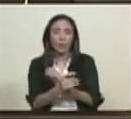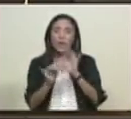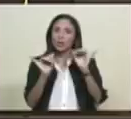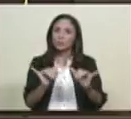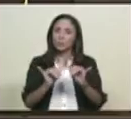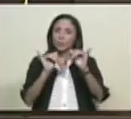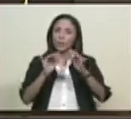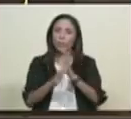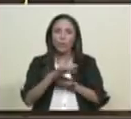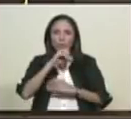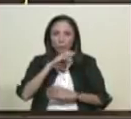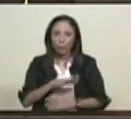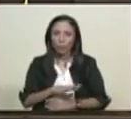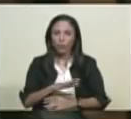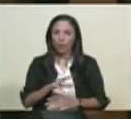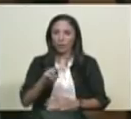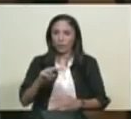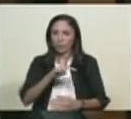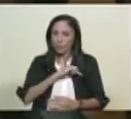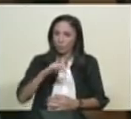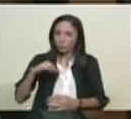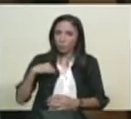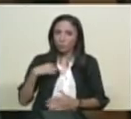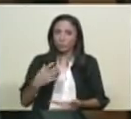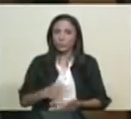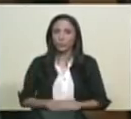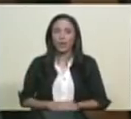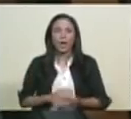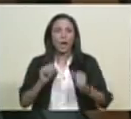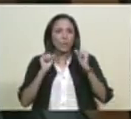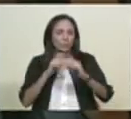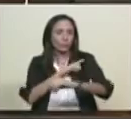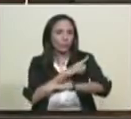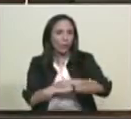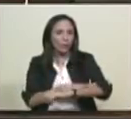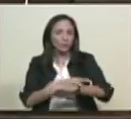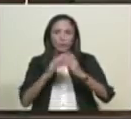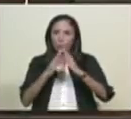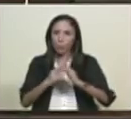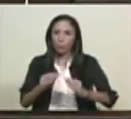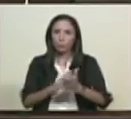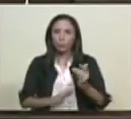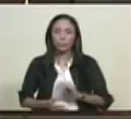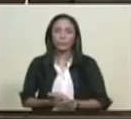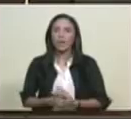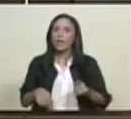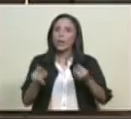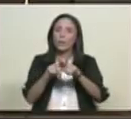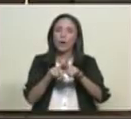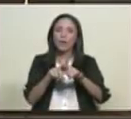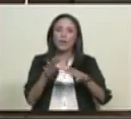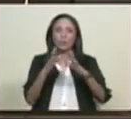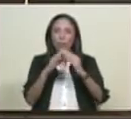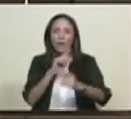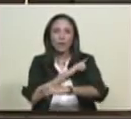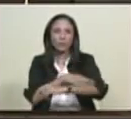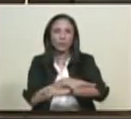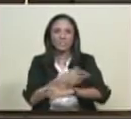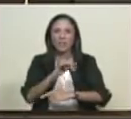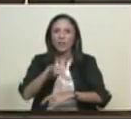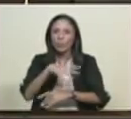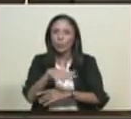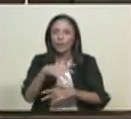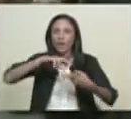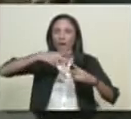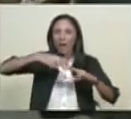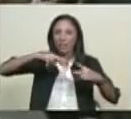somos historia viva, somos portadores de una fuerza que está aquí, mira, en el ADN, camarada.